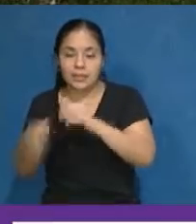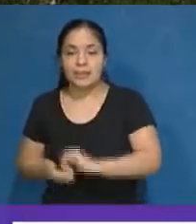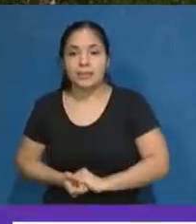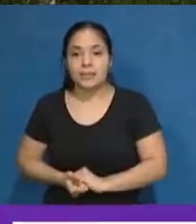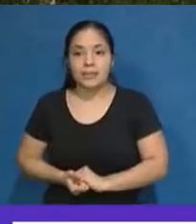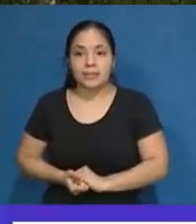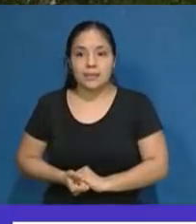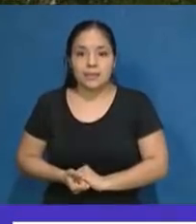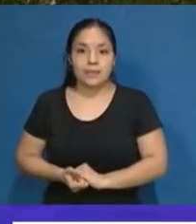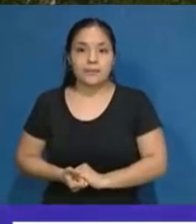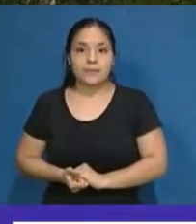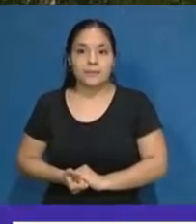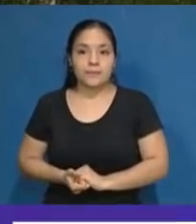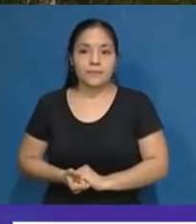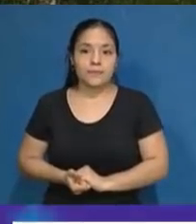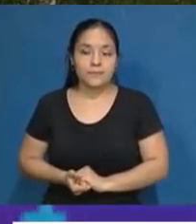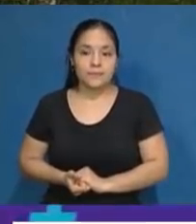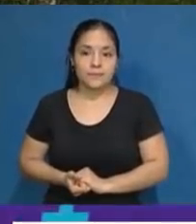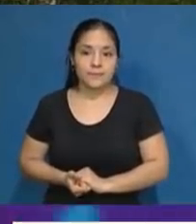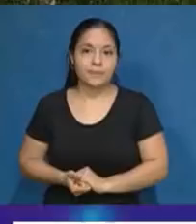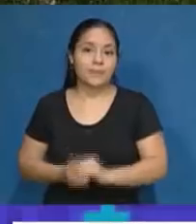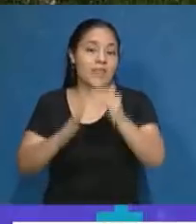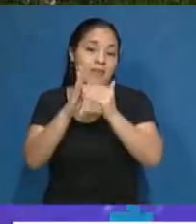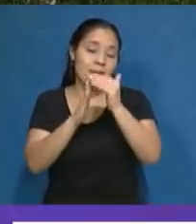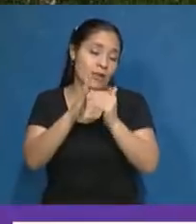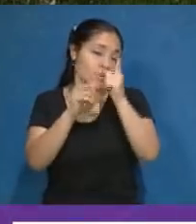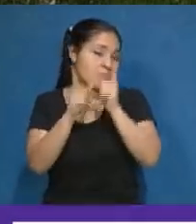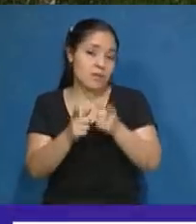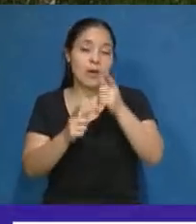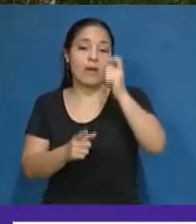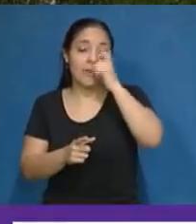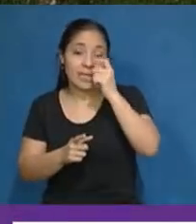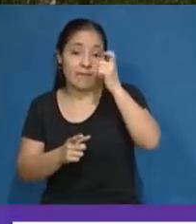bueno, la temperatura es muy parecida a la de ahora, con entre 20 y 22 grados de